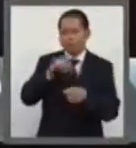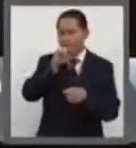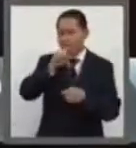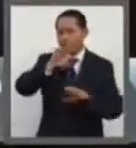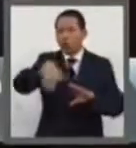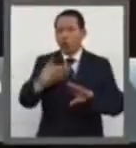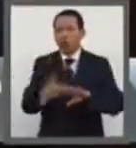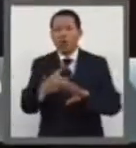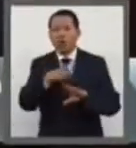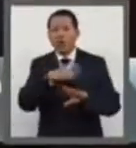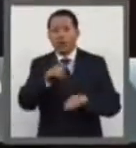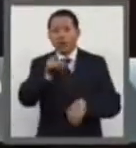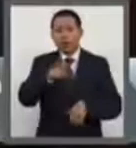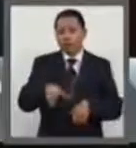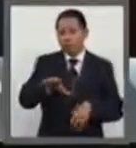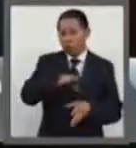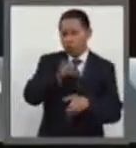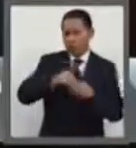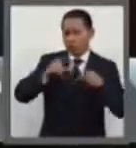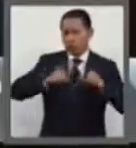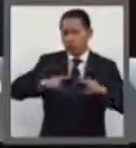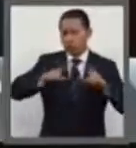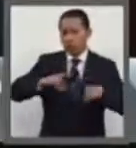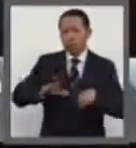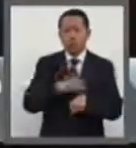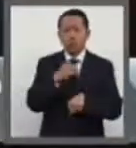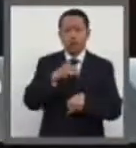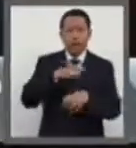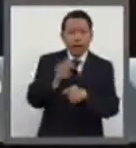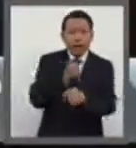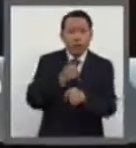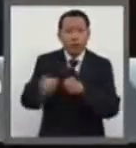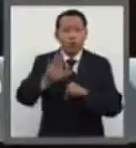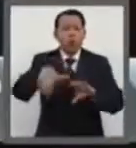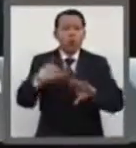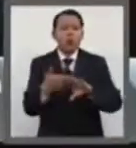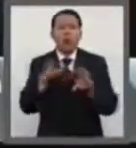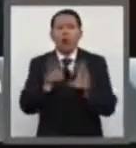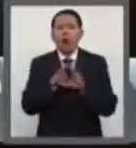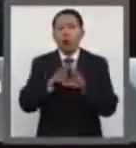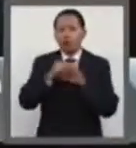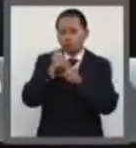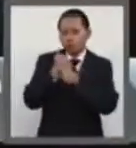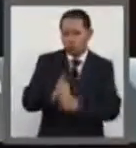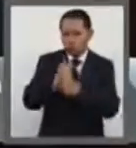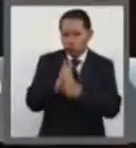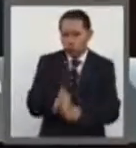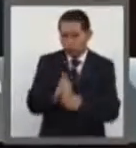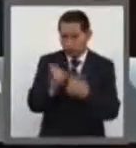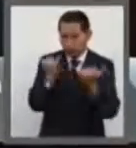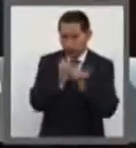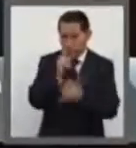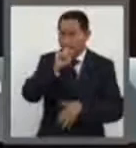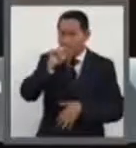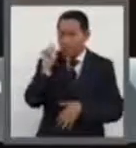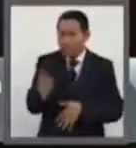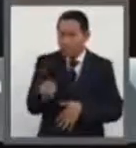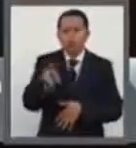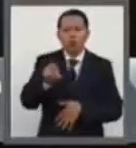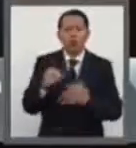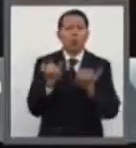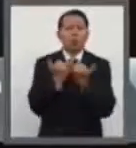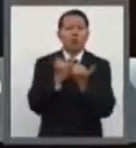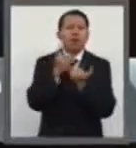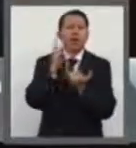las garantías judiciales, dado que la tortura no solo afecta a la víctima de la misma, sino a la parte